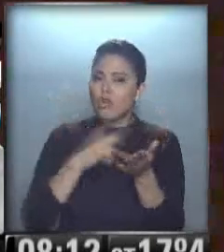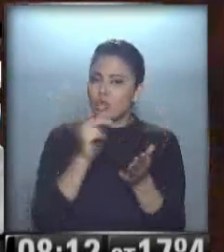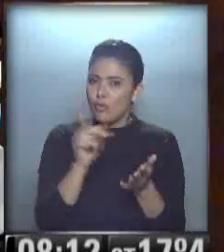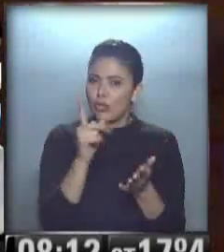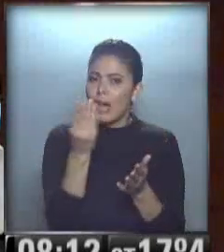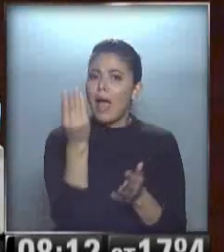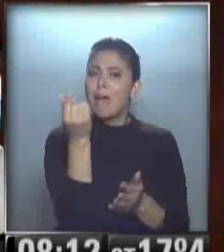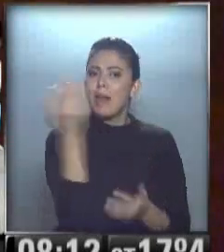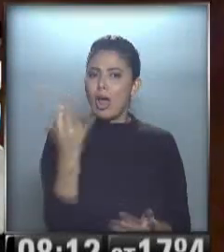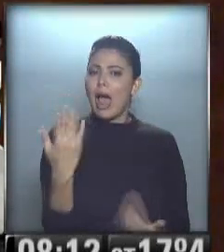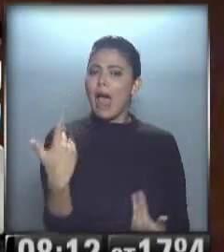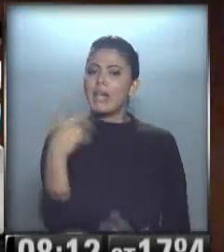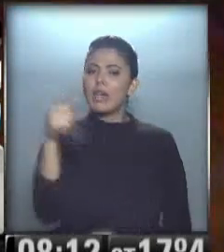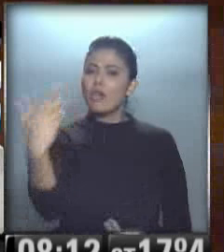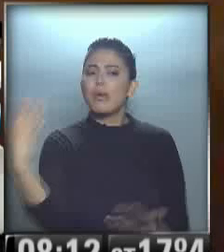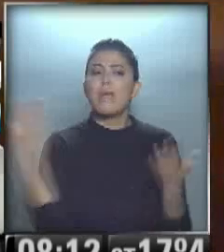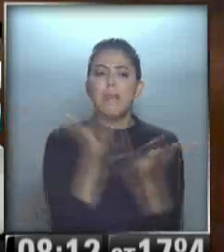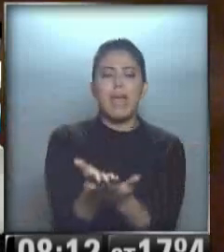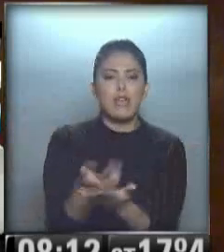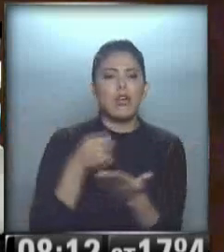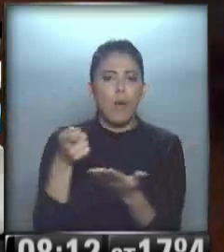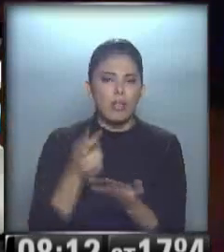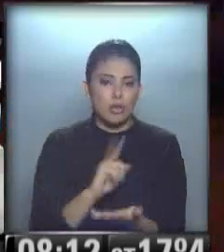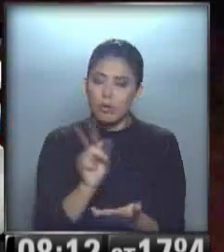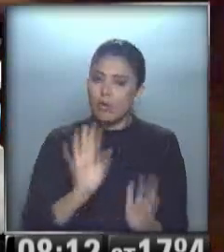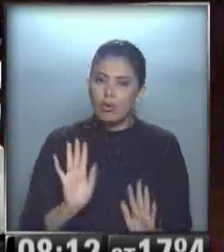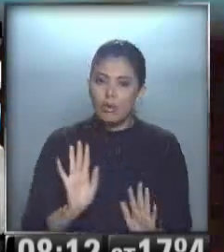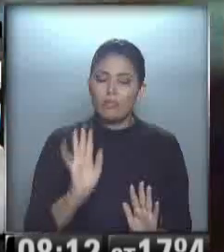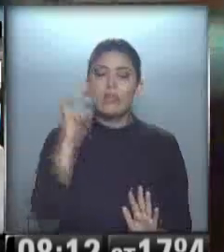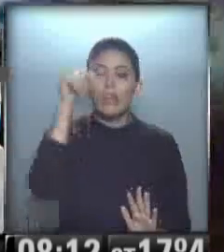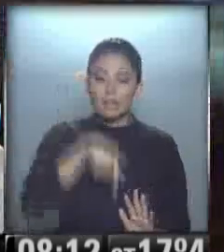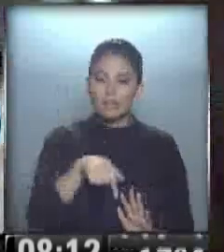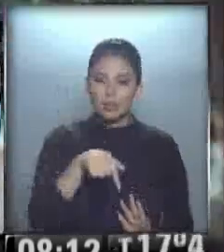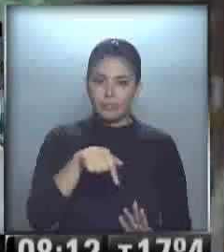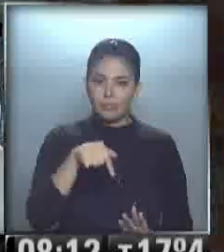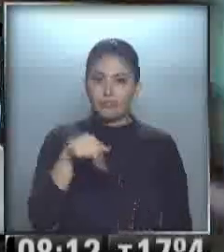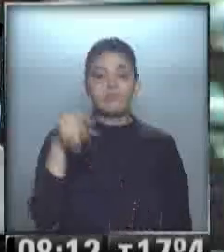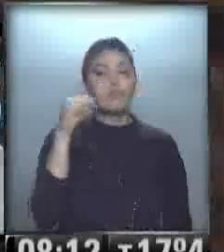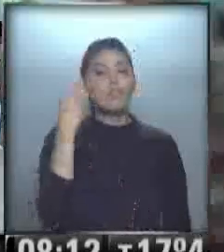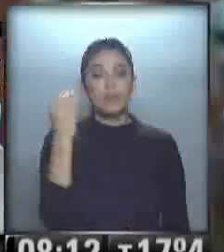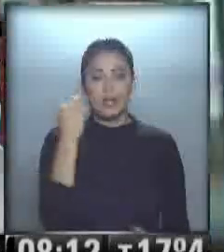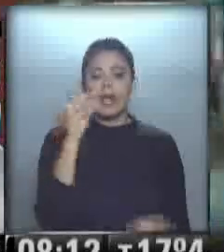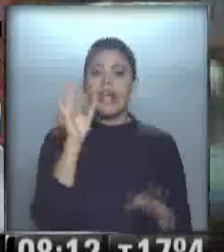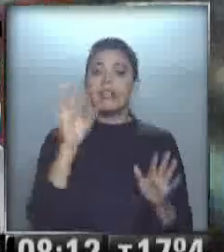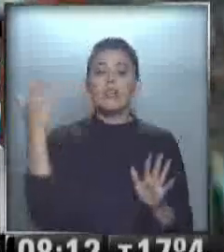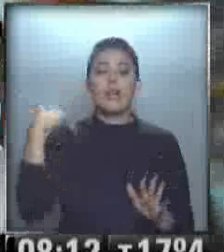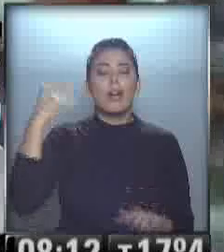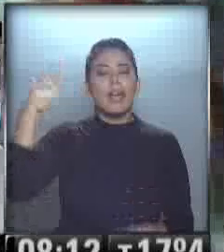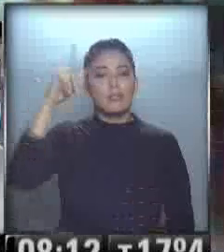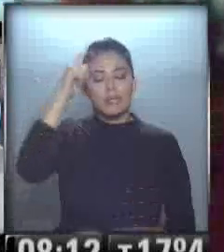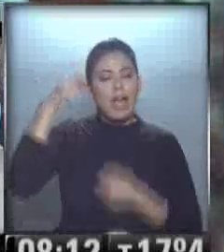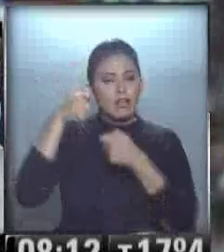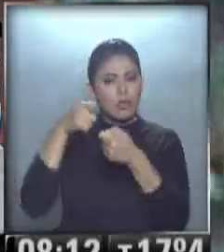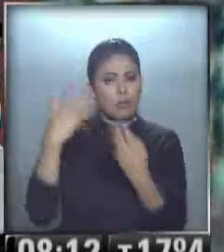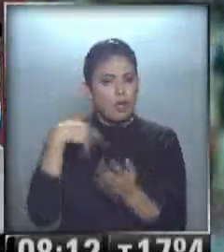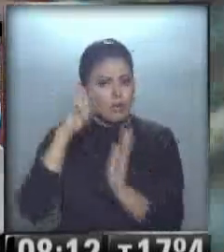validez jurídica para reclamar en juicio, digamos, sino que esto está precisamente tomado en base a una extorsión. Ahora,